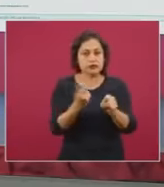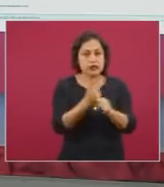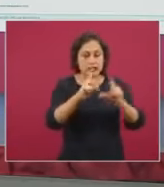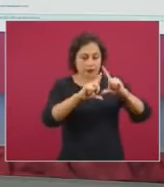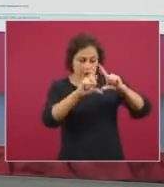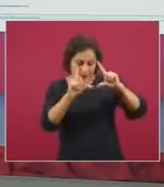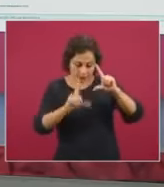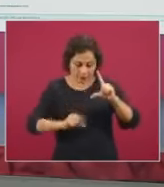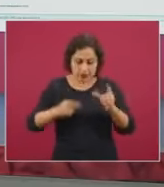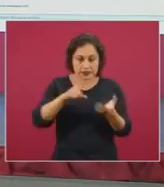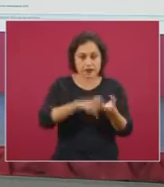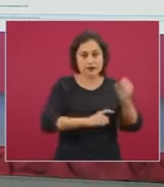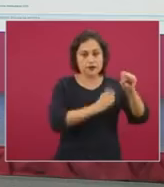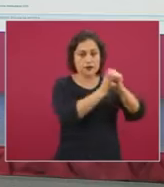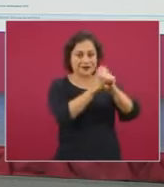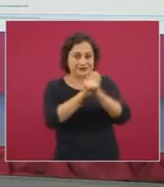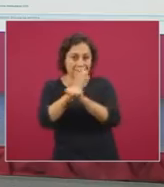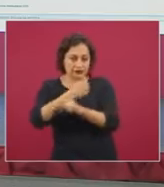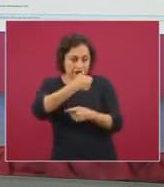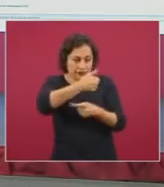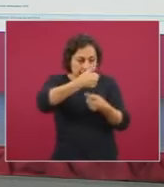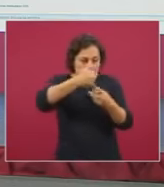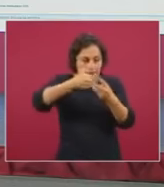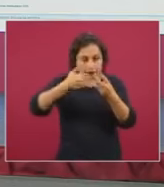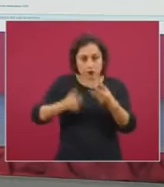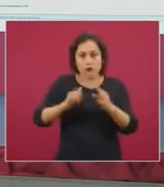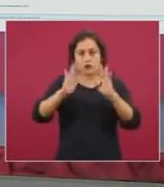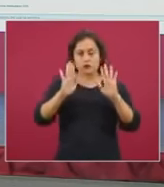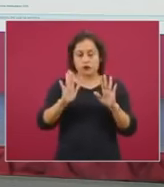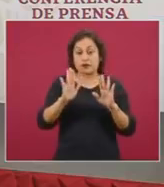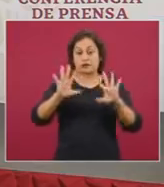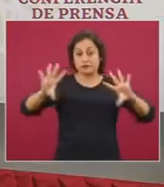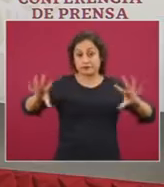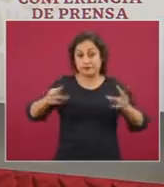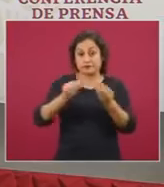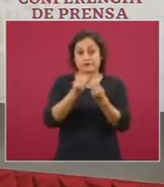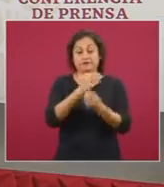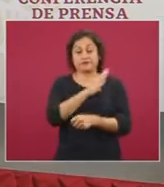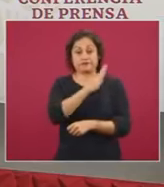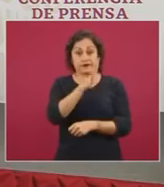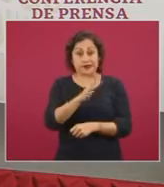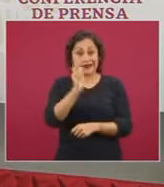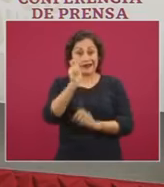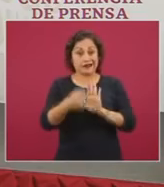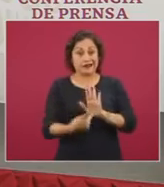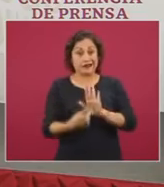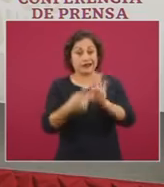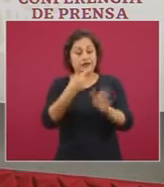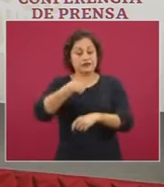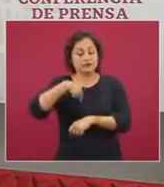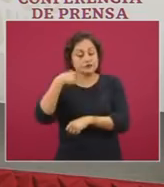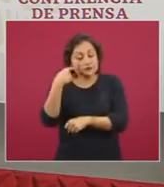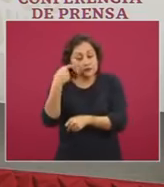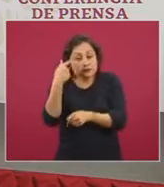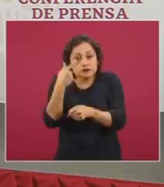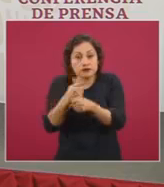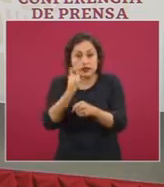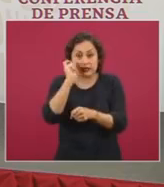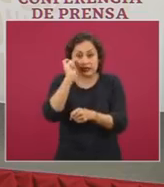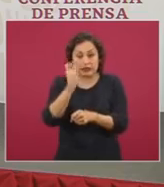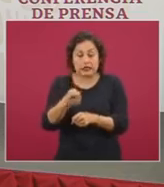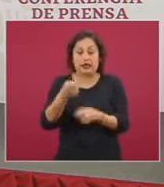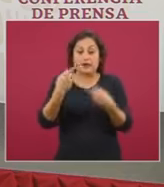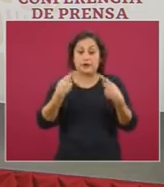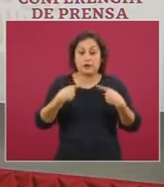la epidemia en cada una de las entidades. Y en general, lo que hemos visto es que estos indicadores de exceso de